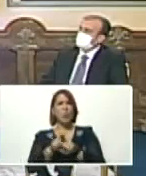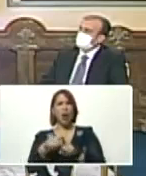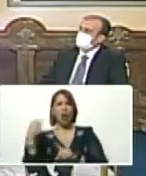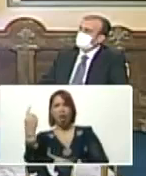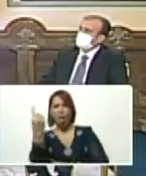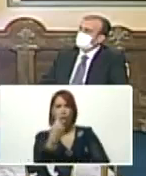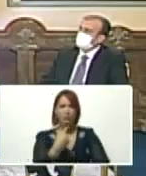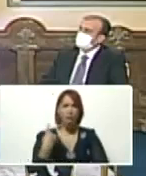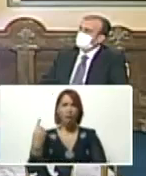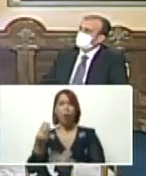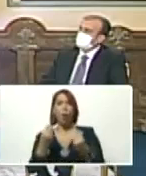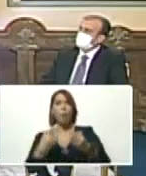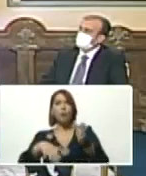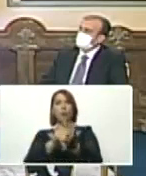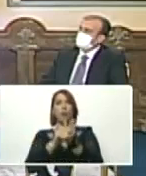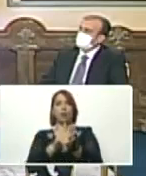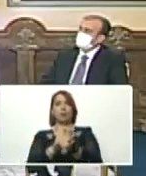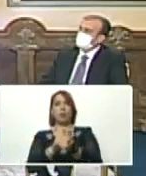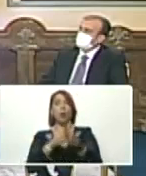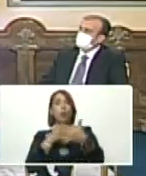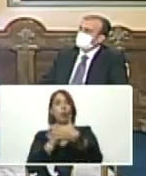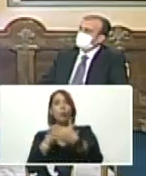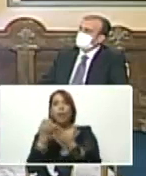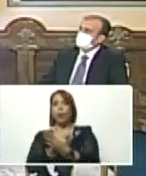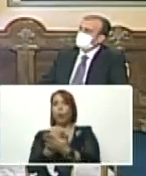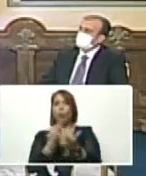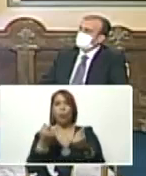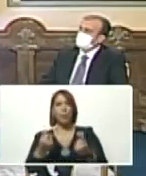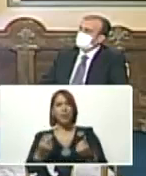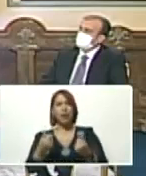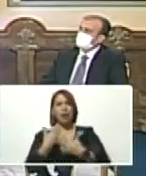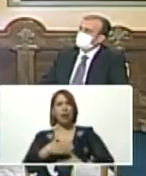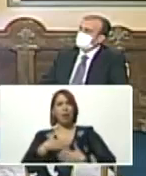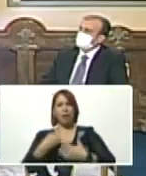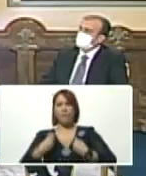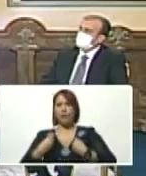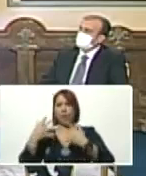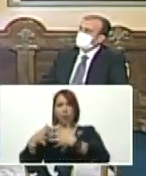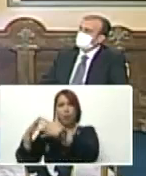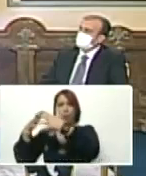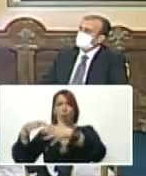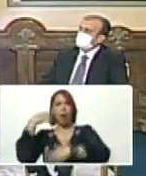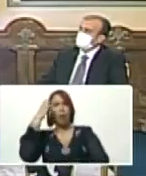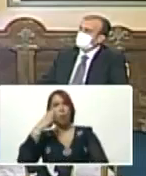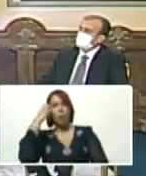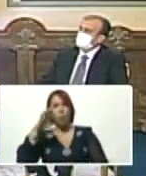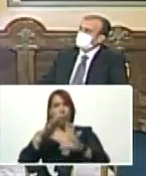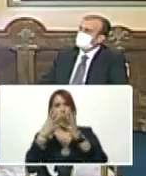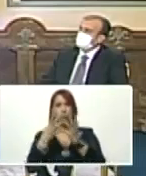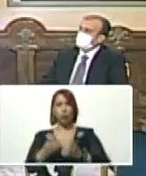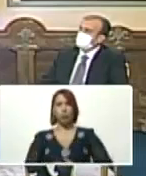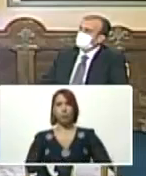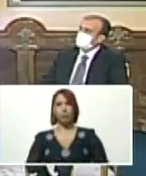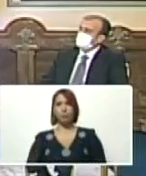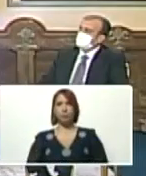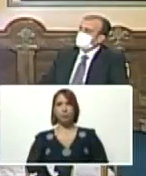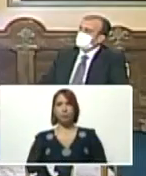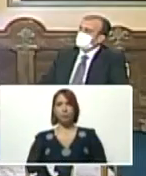la economía y la calidad de vida de Estados Unidos, de Europa y del mundo.